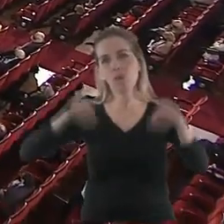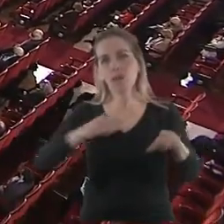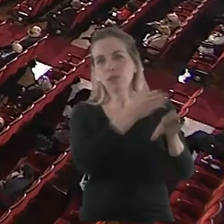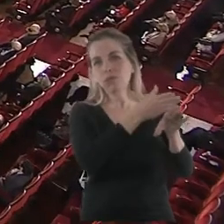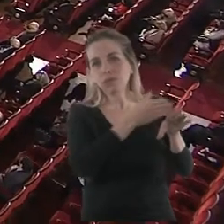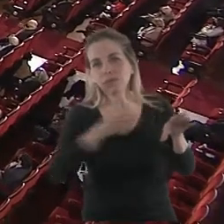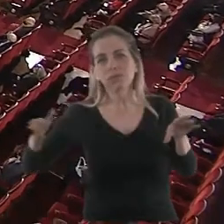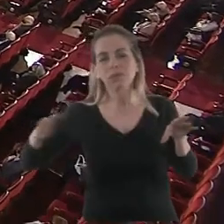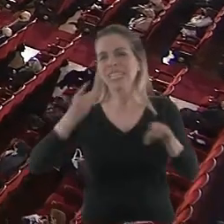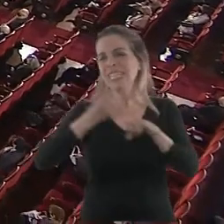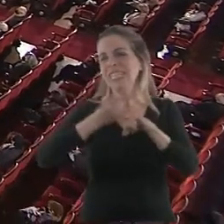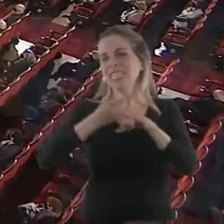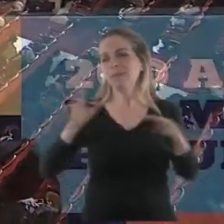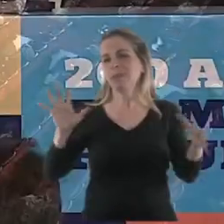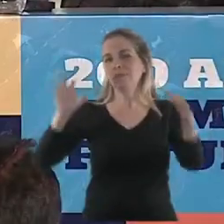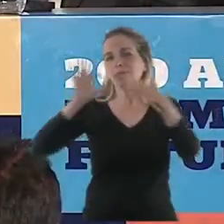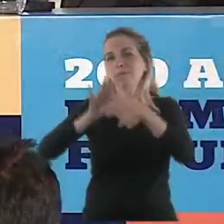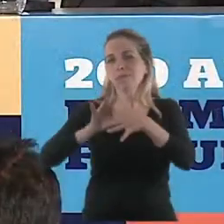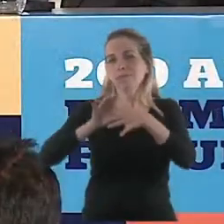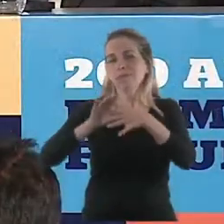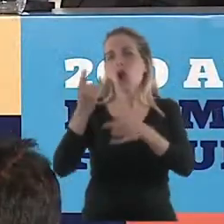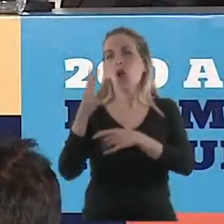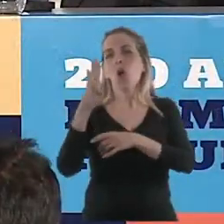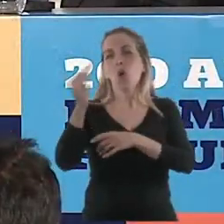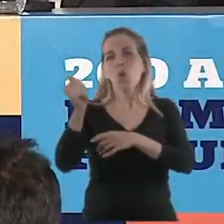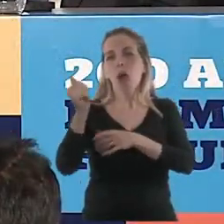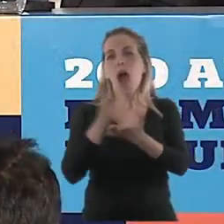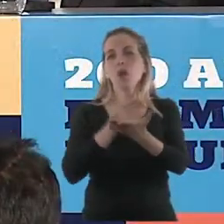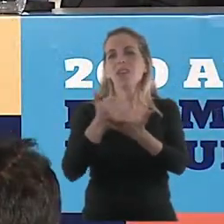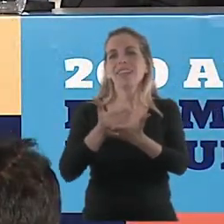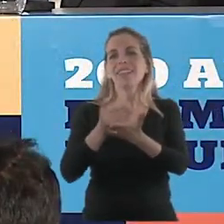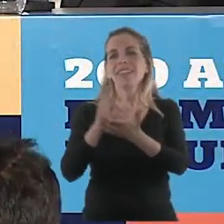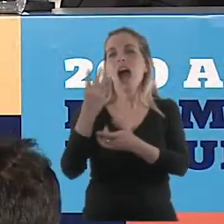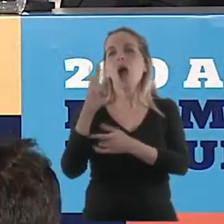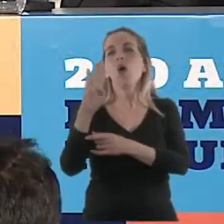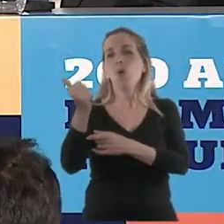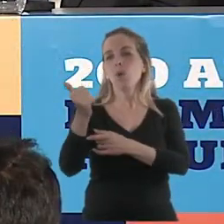está cruzada por la historia de la Universidad de Buenos Aires,